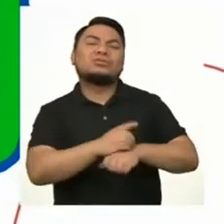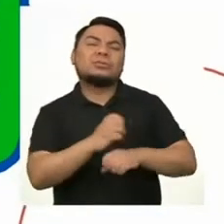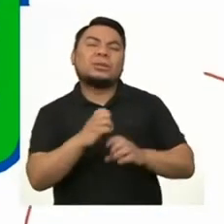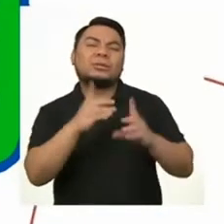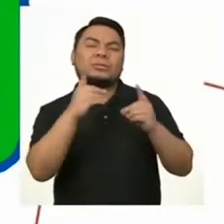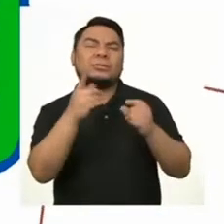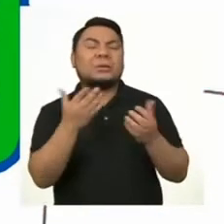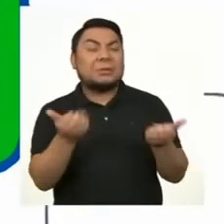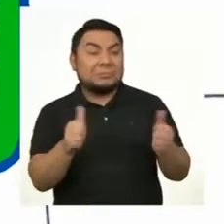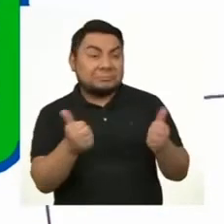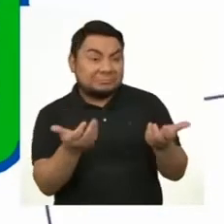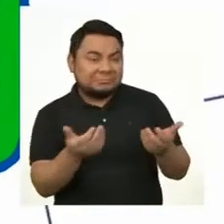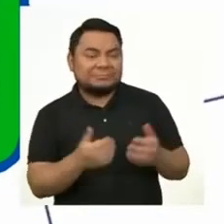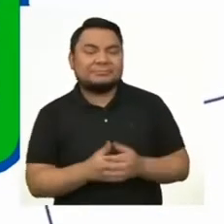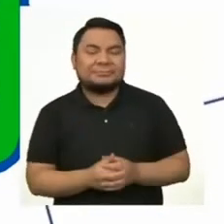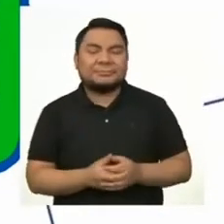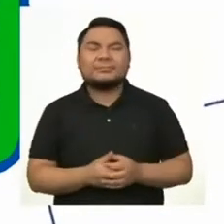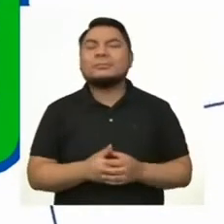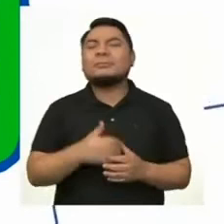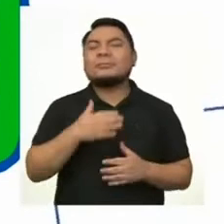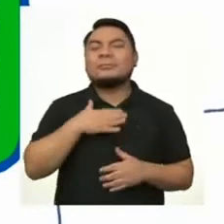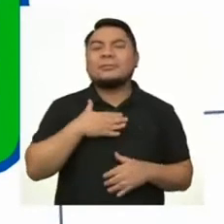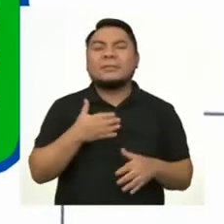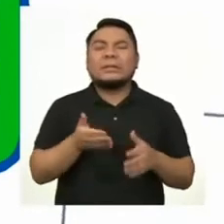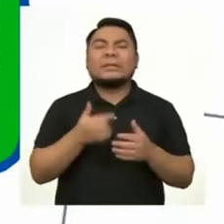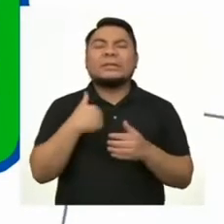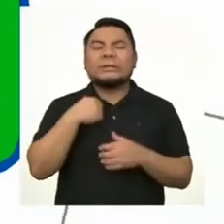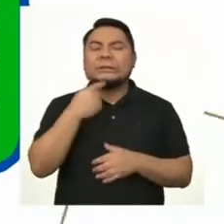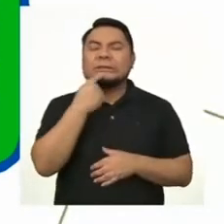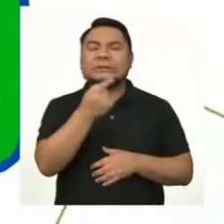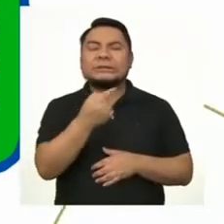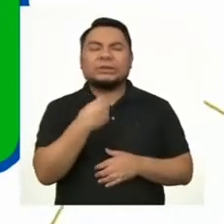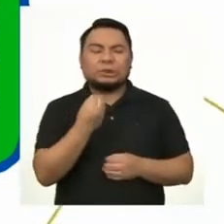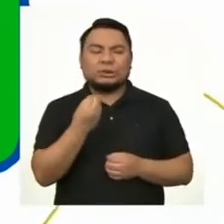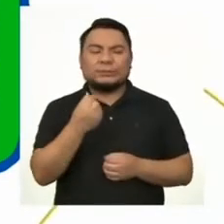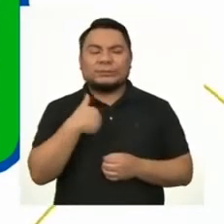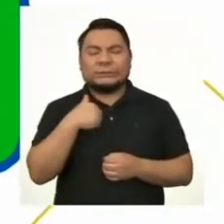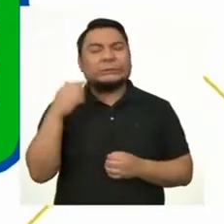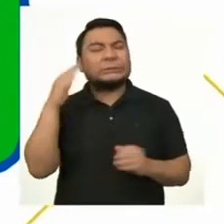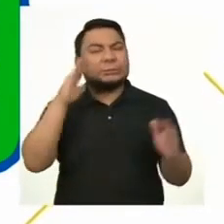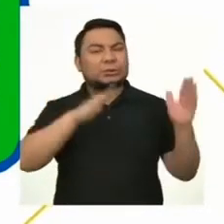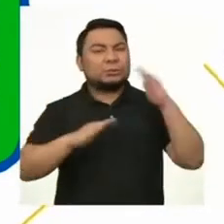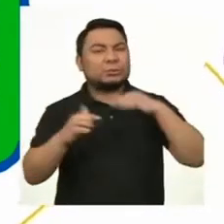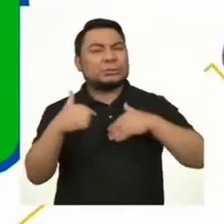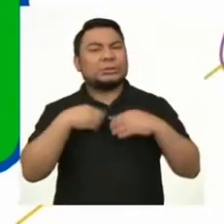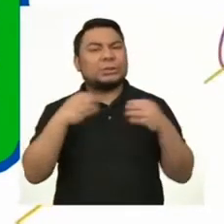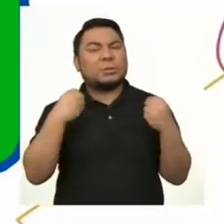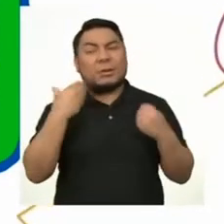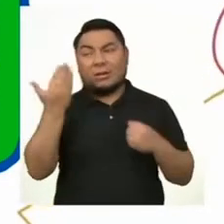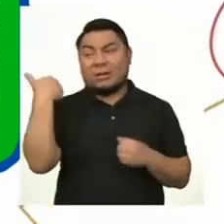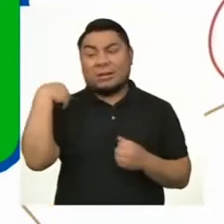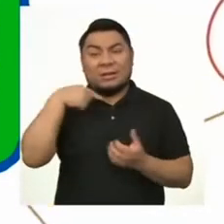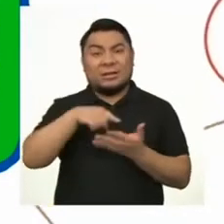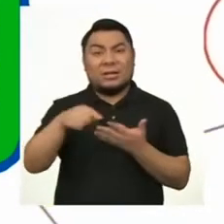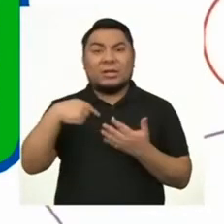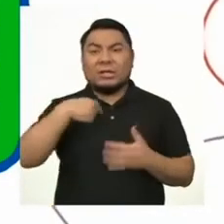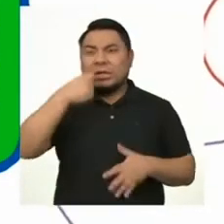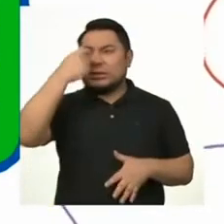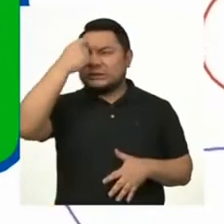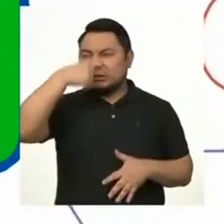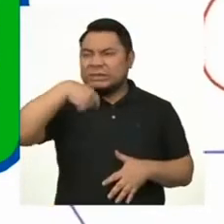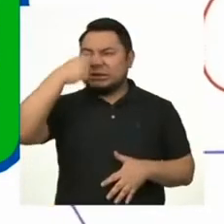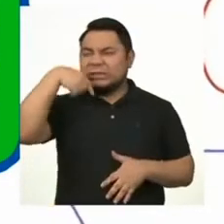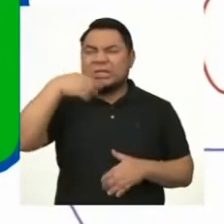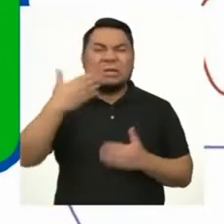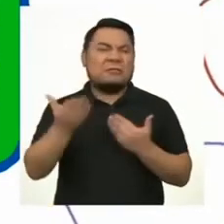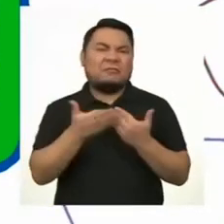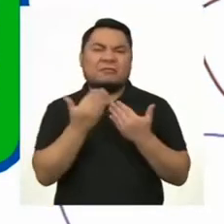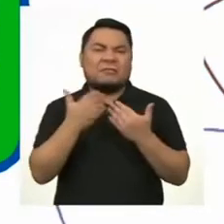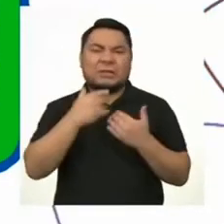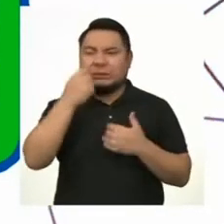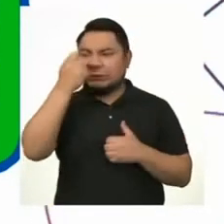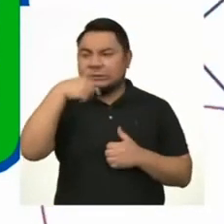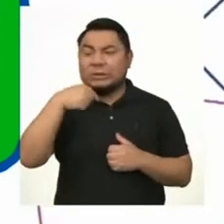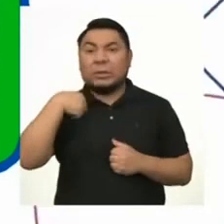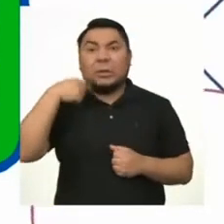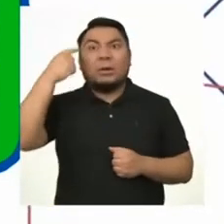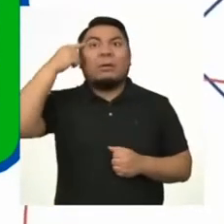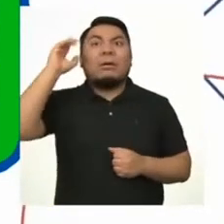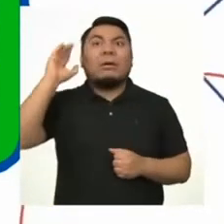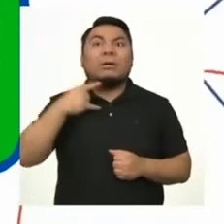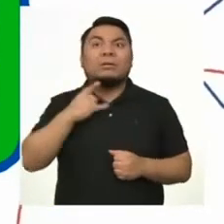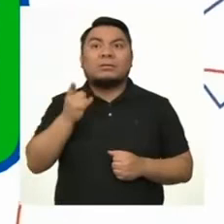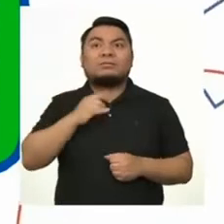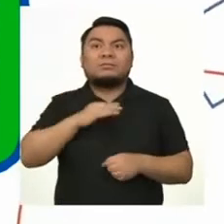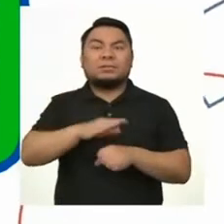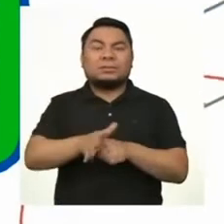tal? Le escribo porque ando preocupada. La vez pasada me dio un resfrío simple y yo pensé que era